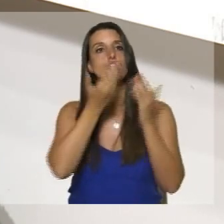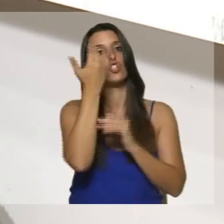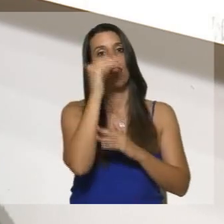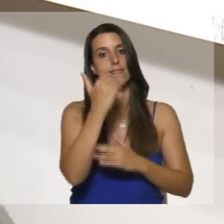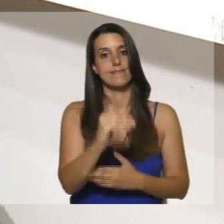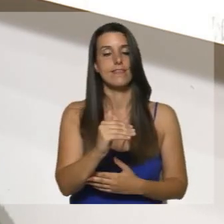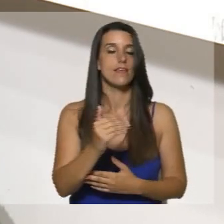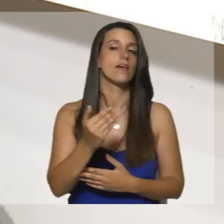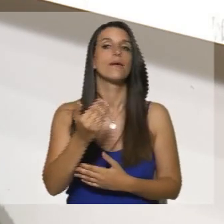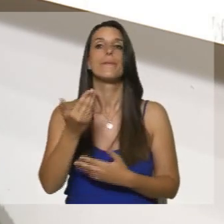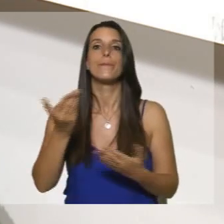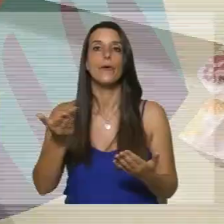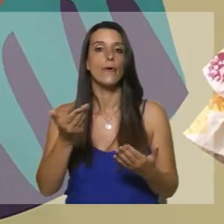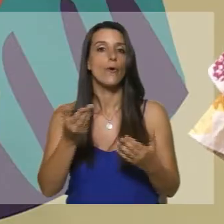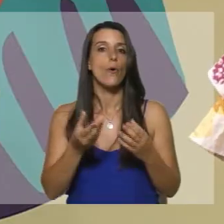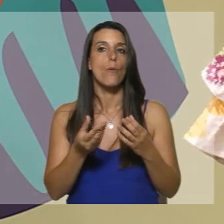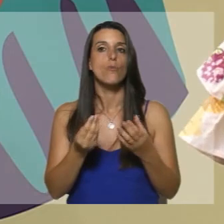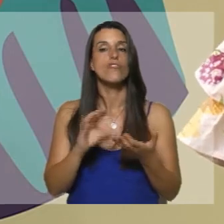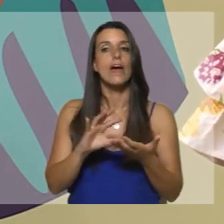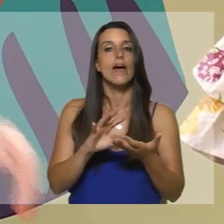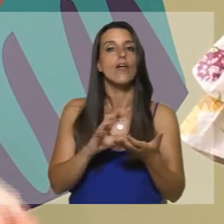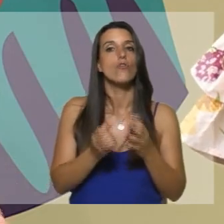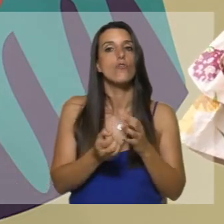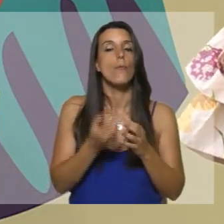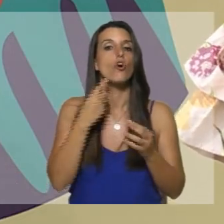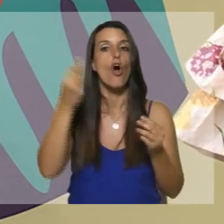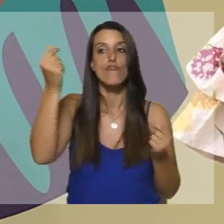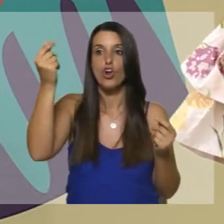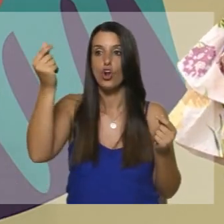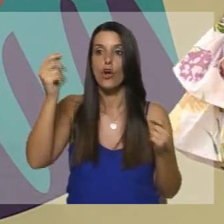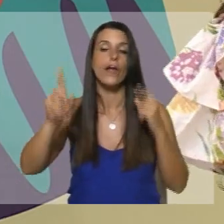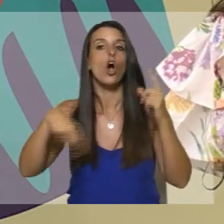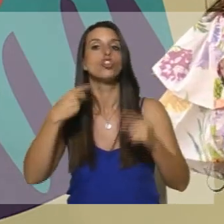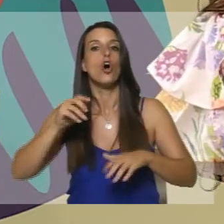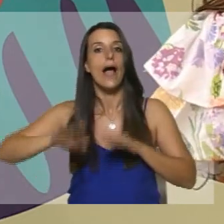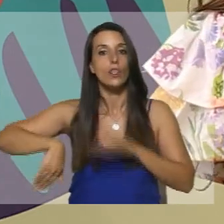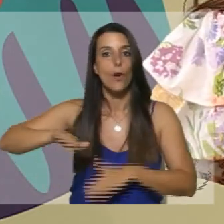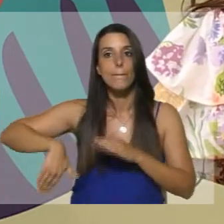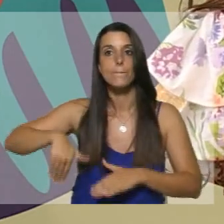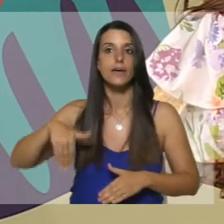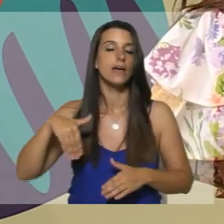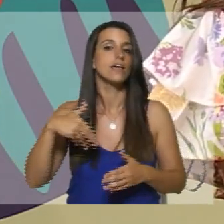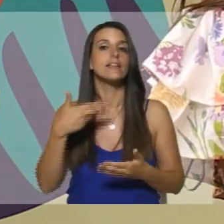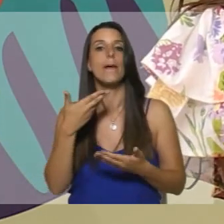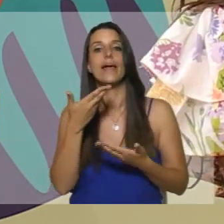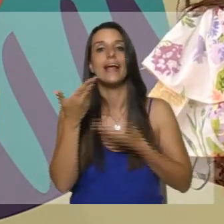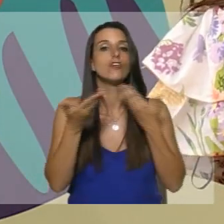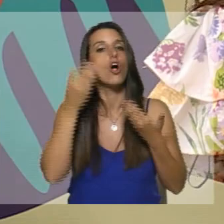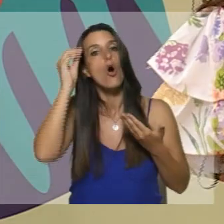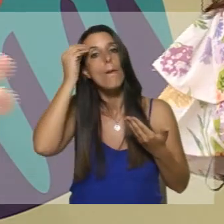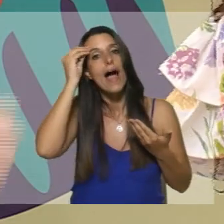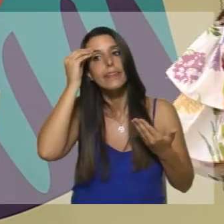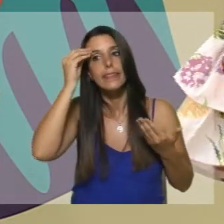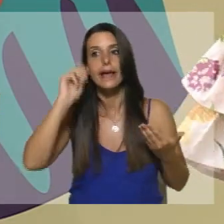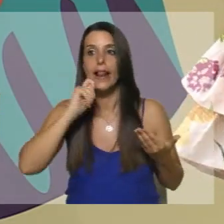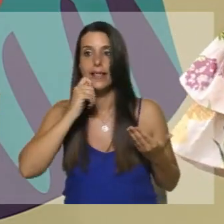un poco, o sea, va a incorporar muchos estilos. Va a incorporar un poco de folclore, un poco de candombe, un poco, y bastantes baladas. O sea, no le da bastantes para el